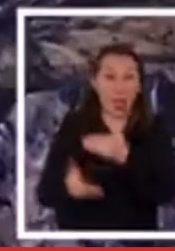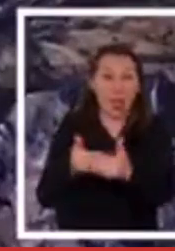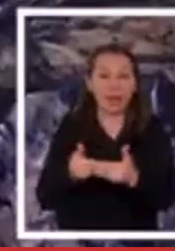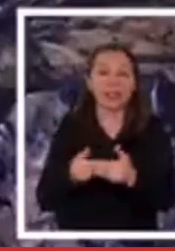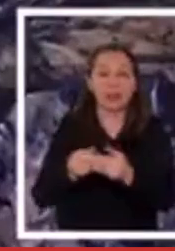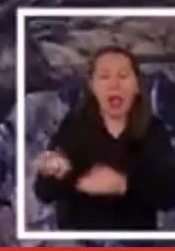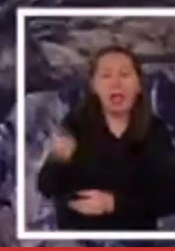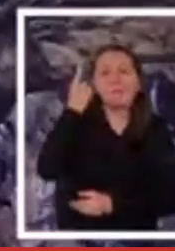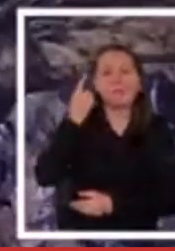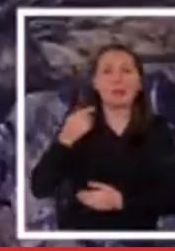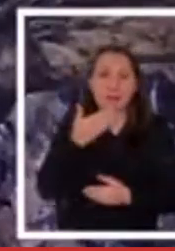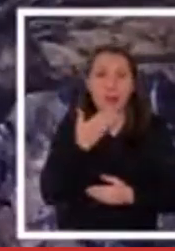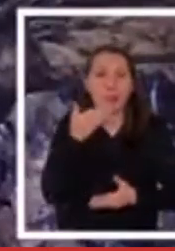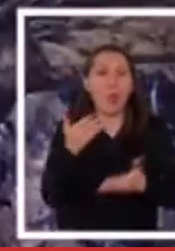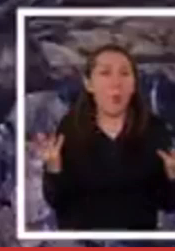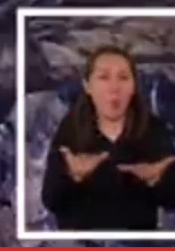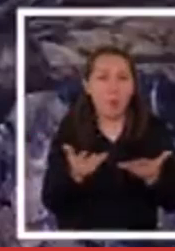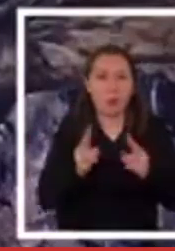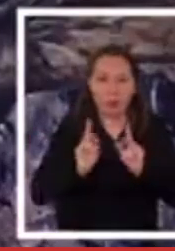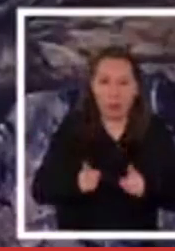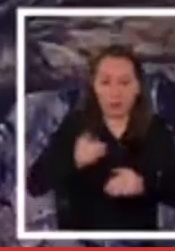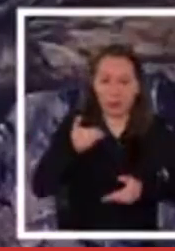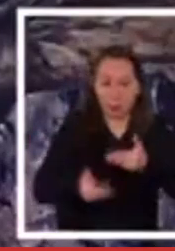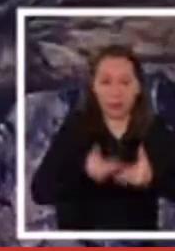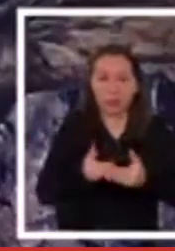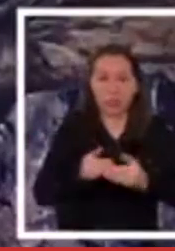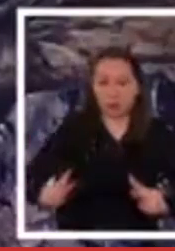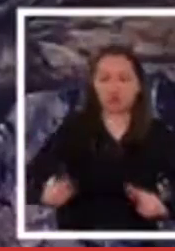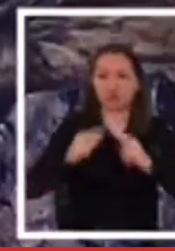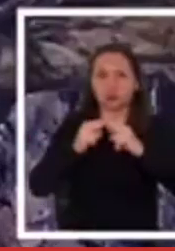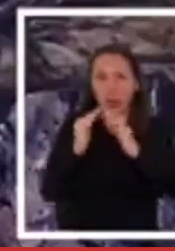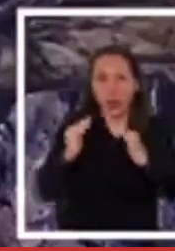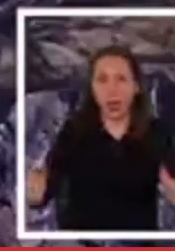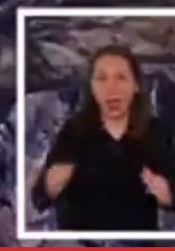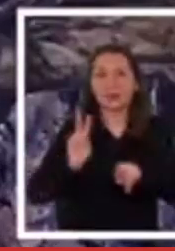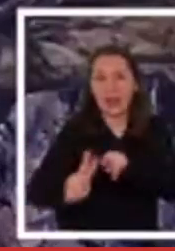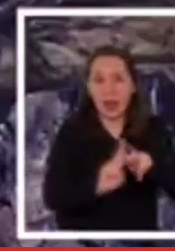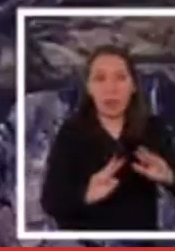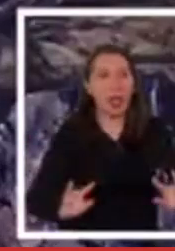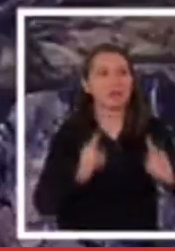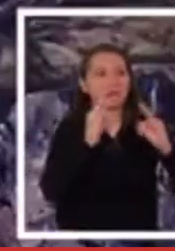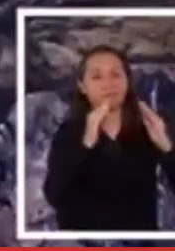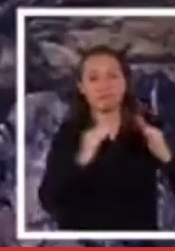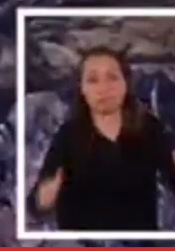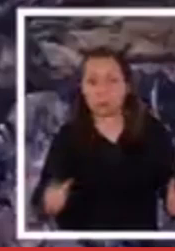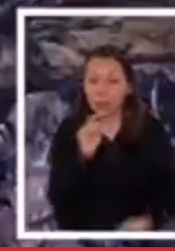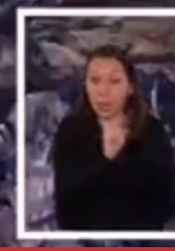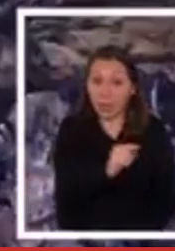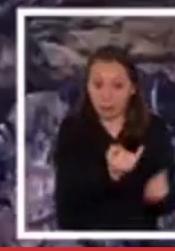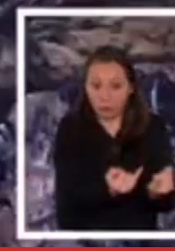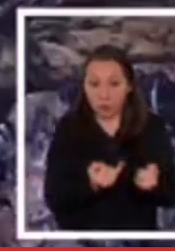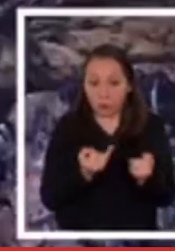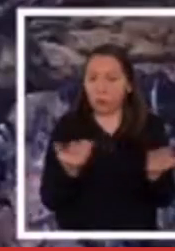avance nos va dando luces también de cómo vienen tienen que ser los procesos de reconstrucción de las viviendas o de reparación de las viviendas y esos